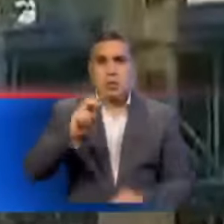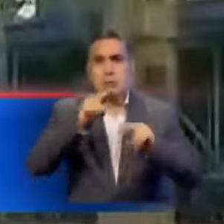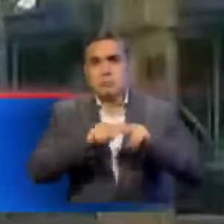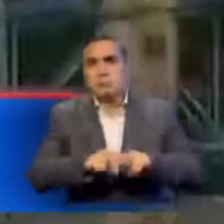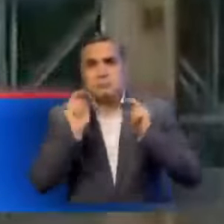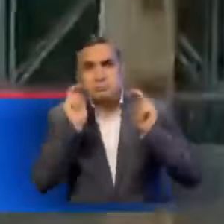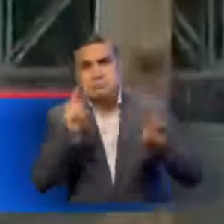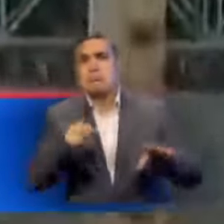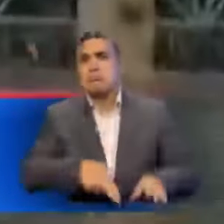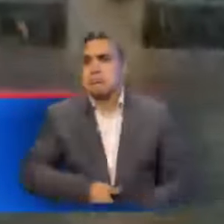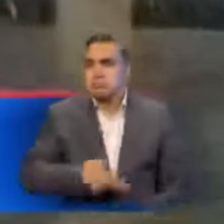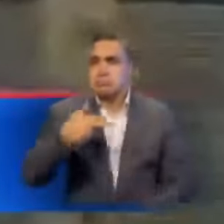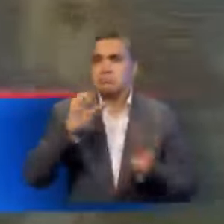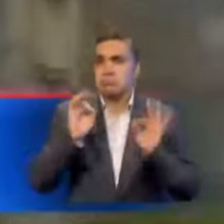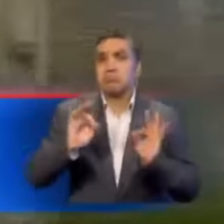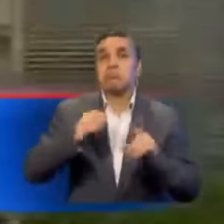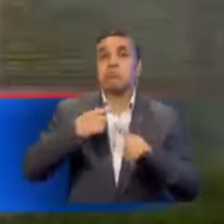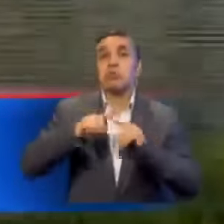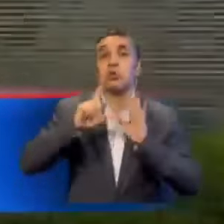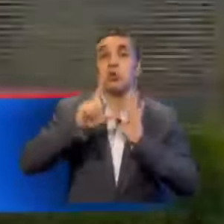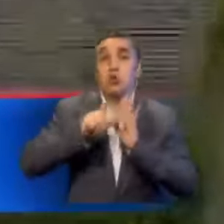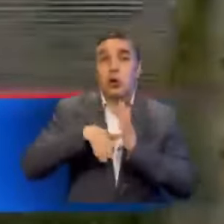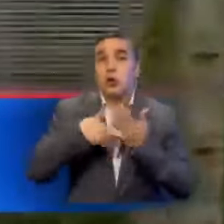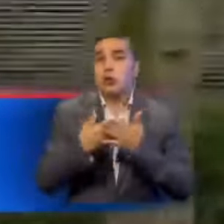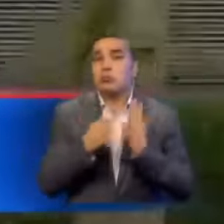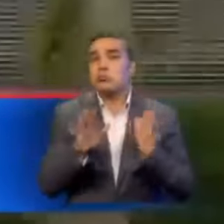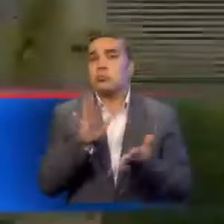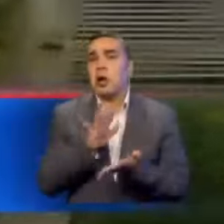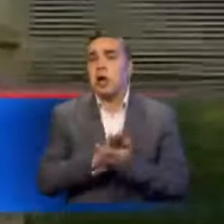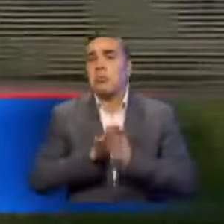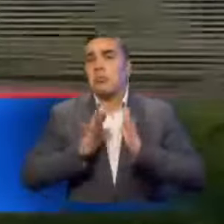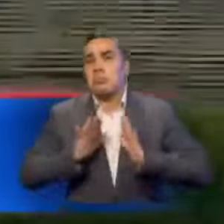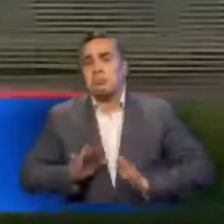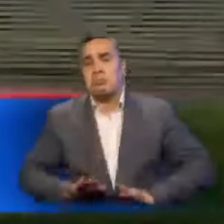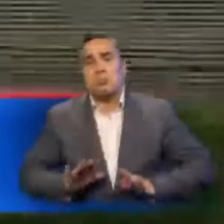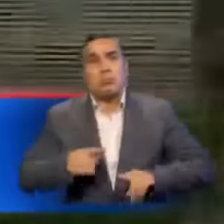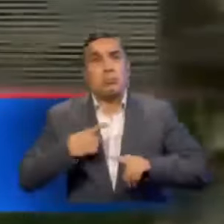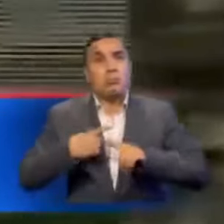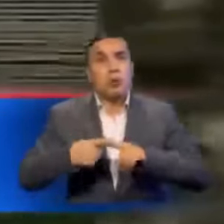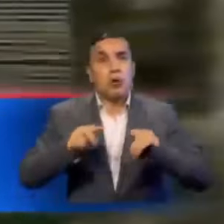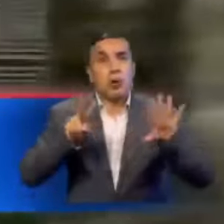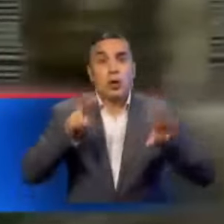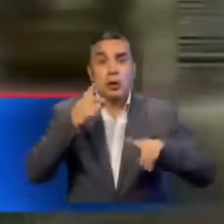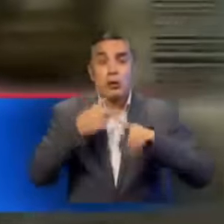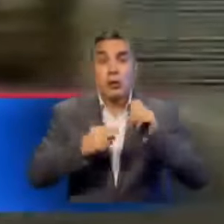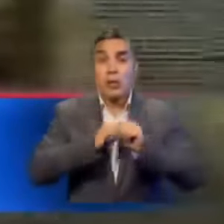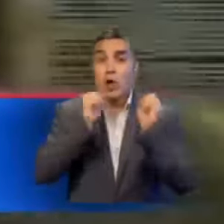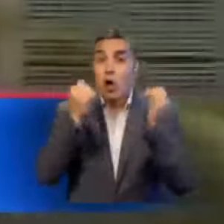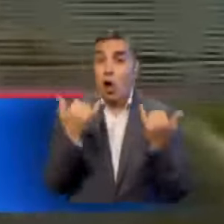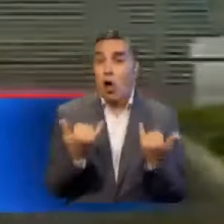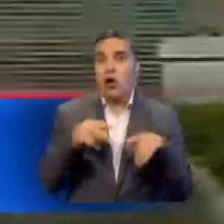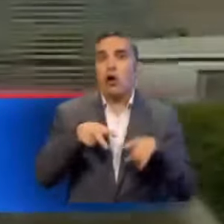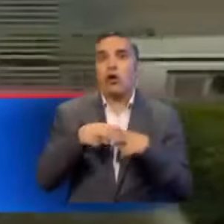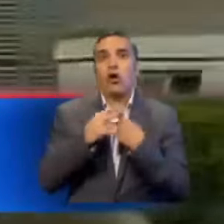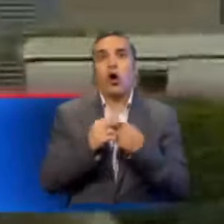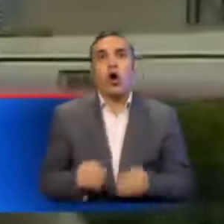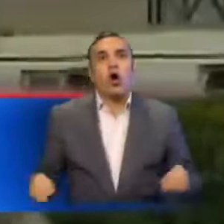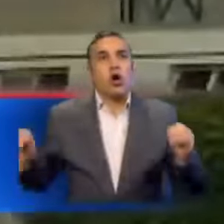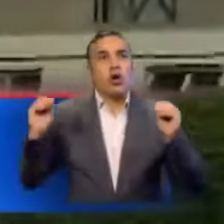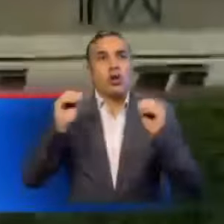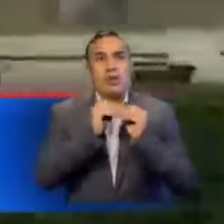encontraron armas y posteriormente pues ya todo volvió a la calma. Sin embargo, a las 7 de la mañana de hoy empezó nuevamente